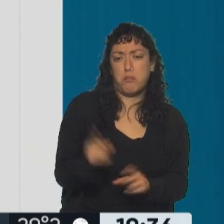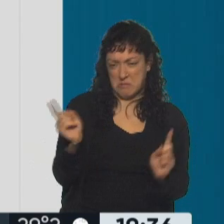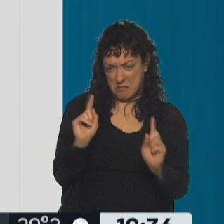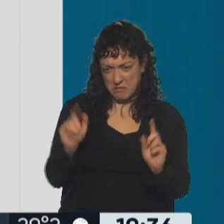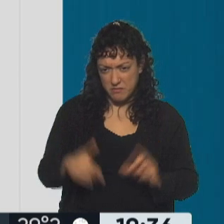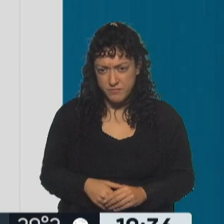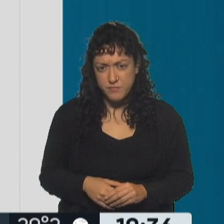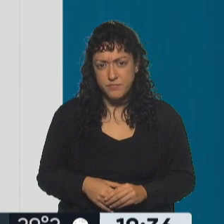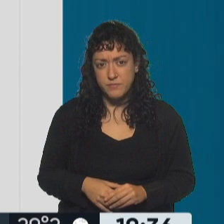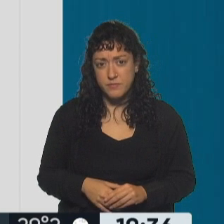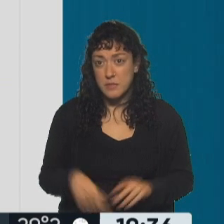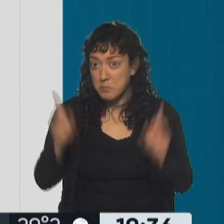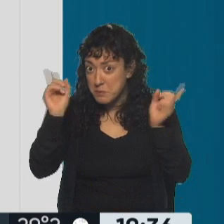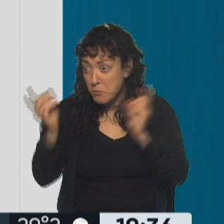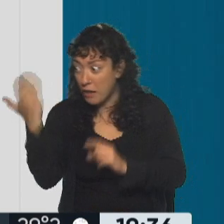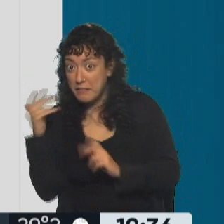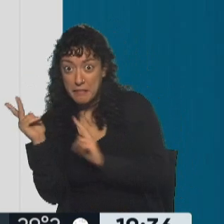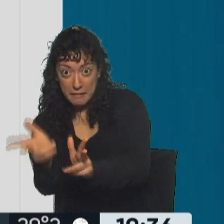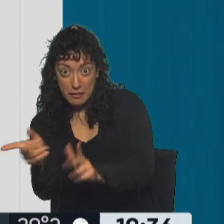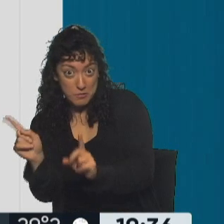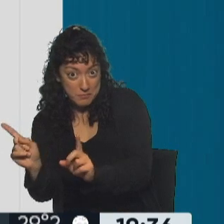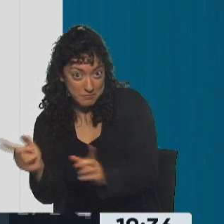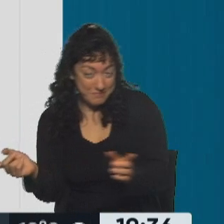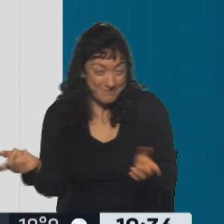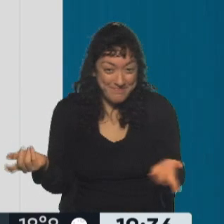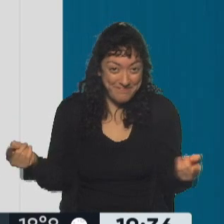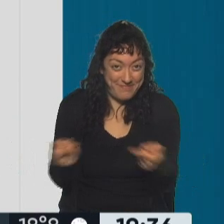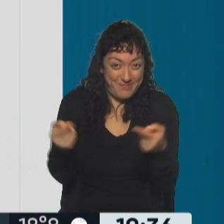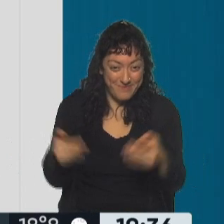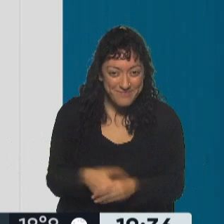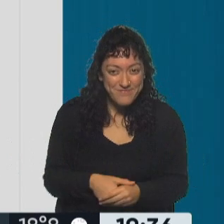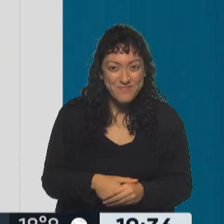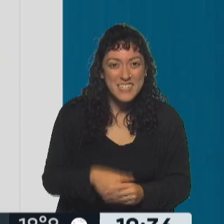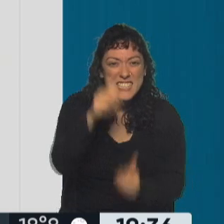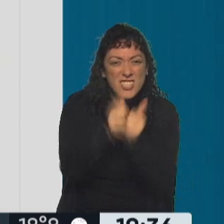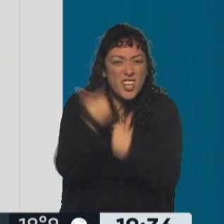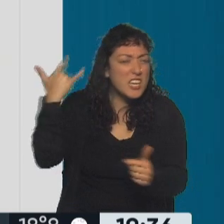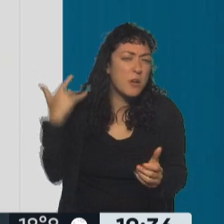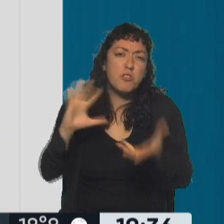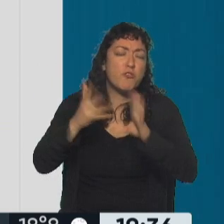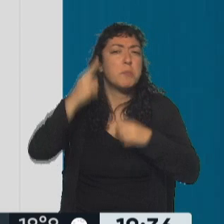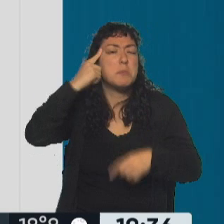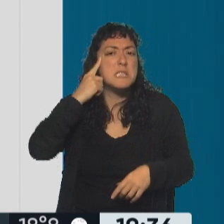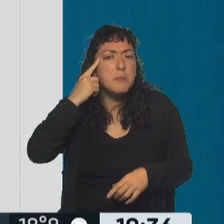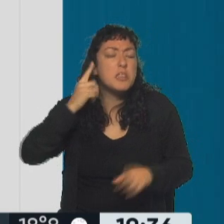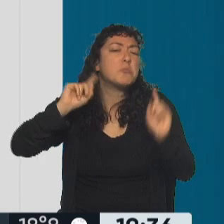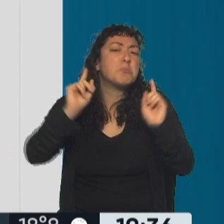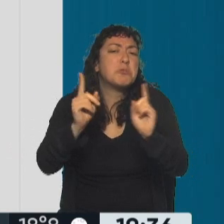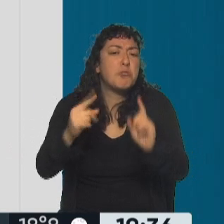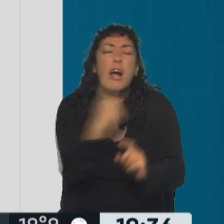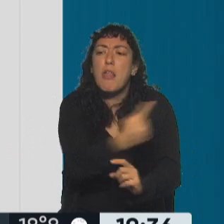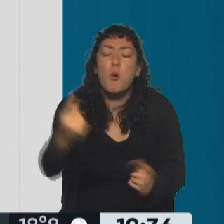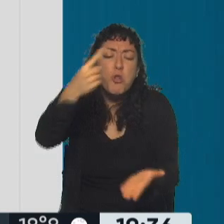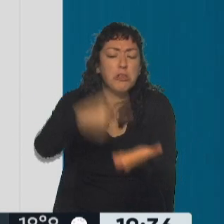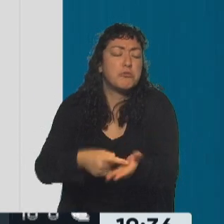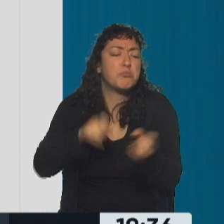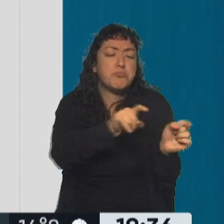ella, que bueno, que se habían comprometido con Patricia, con Ritondo a la cabeza como uno de los líderes más importantes que ella tenía dentro de su grupo.